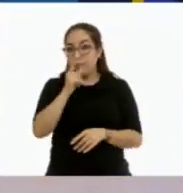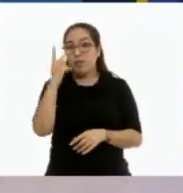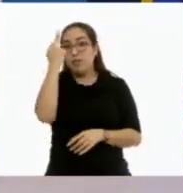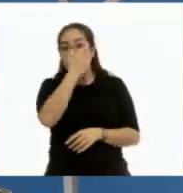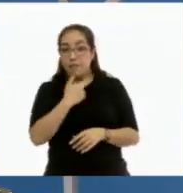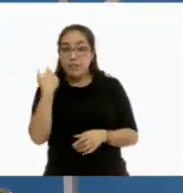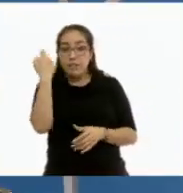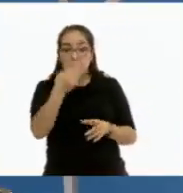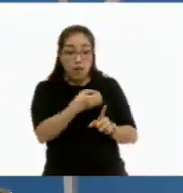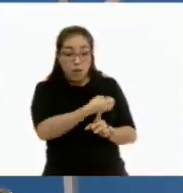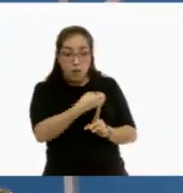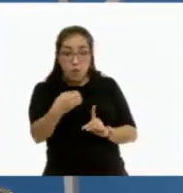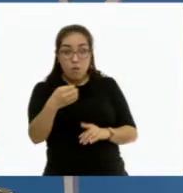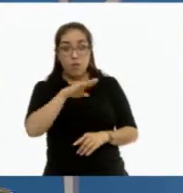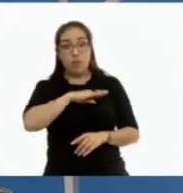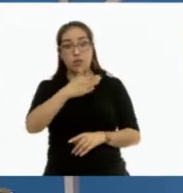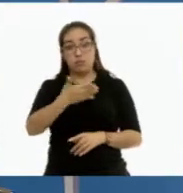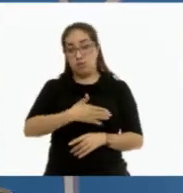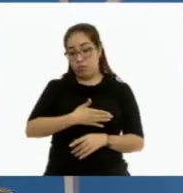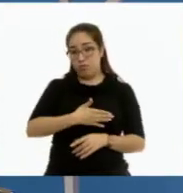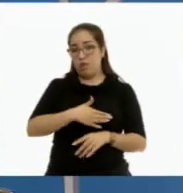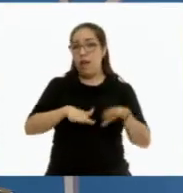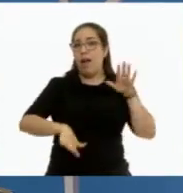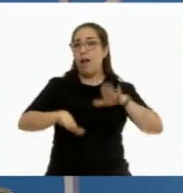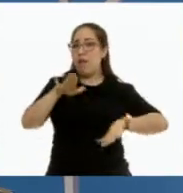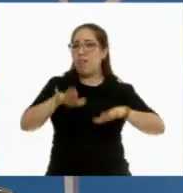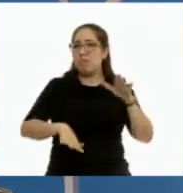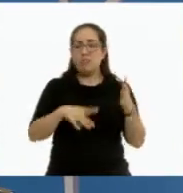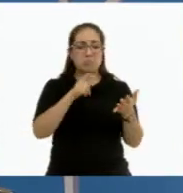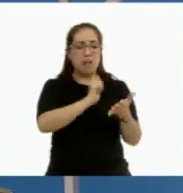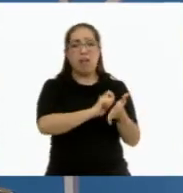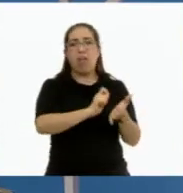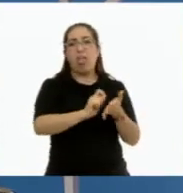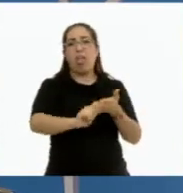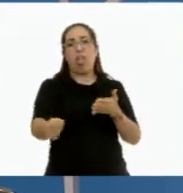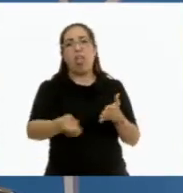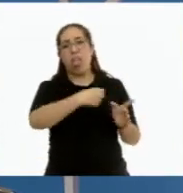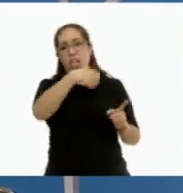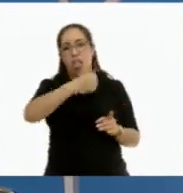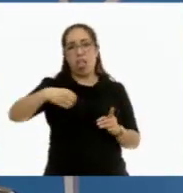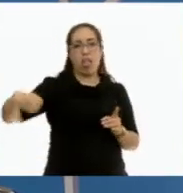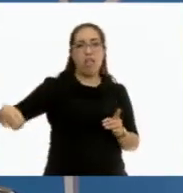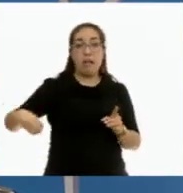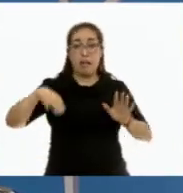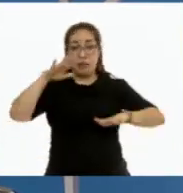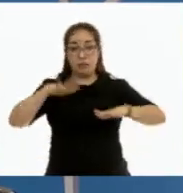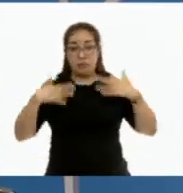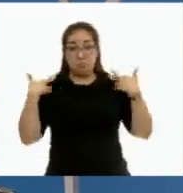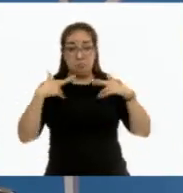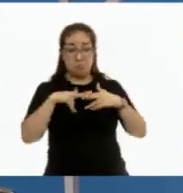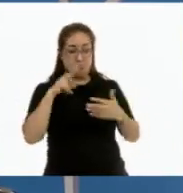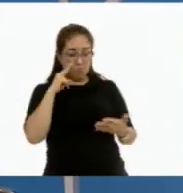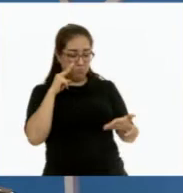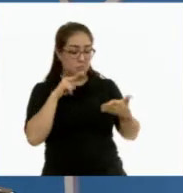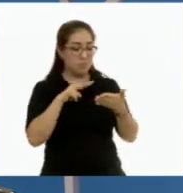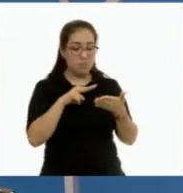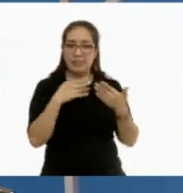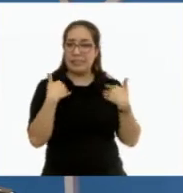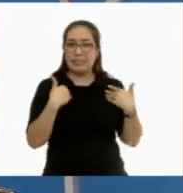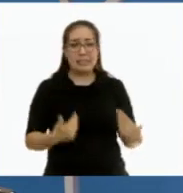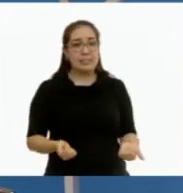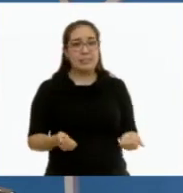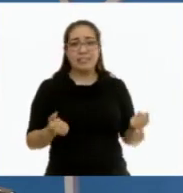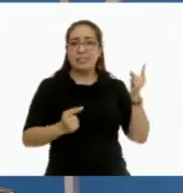ortografía, porque a veces escribimos una palabra por otra y cuando tu maestro o maestra revise tu examen, pues puede